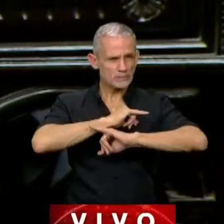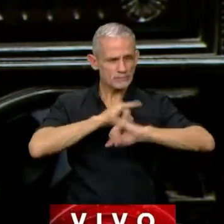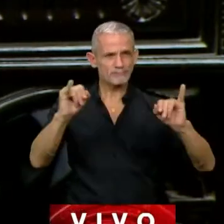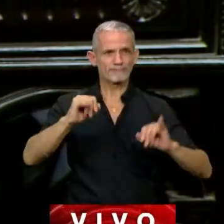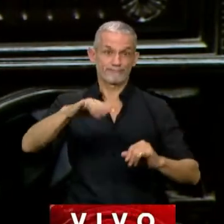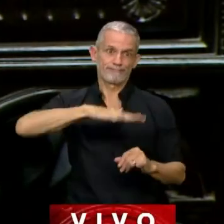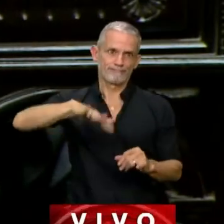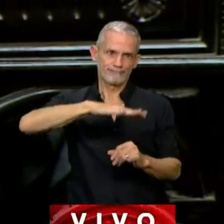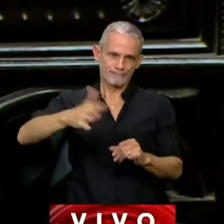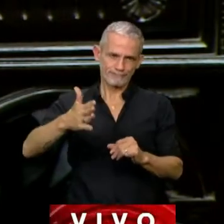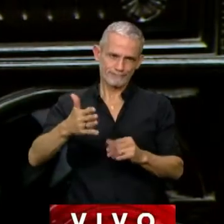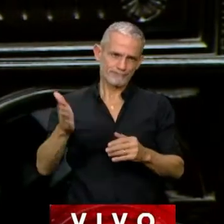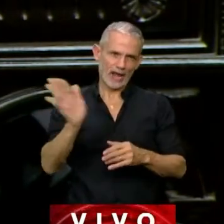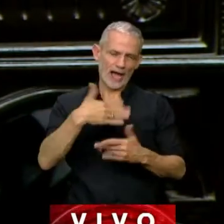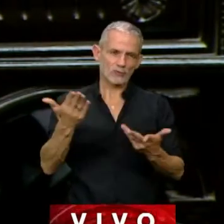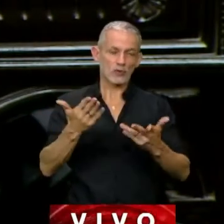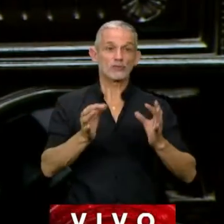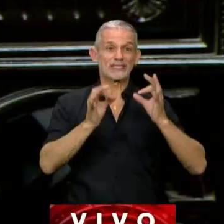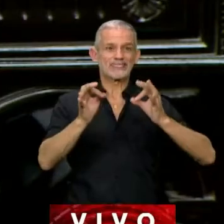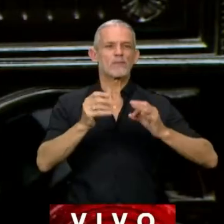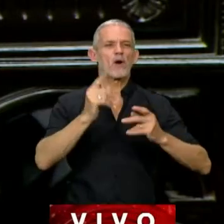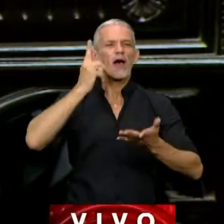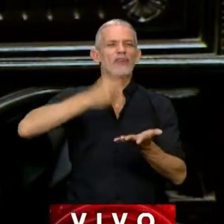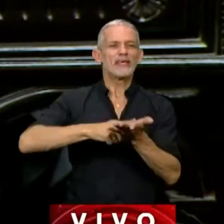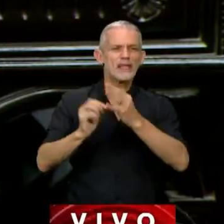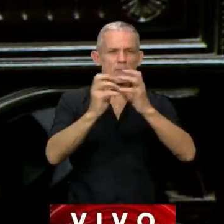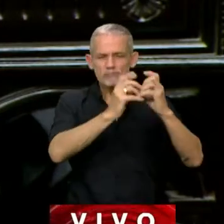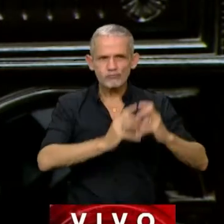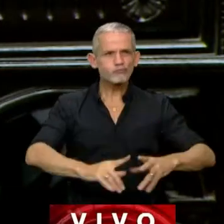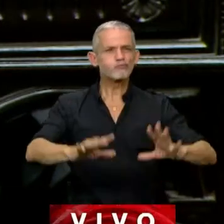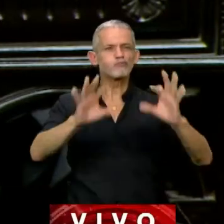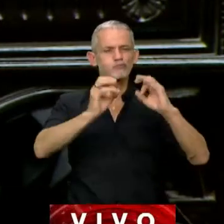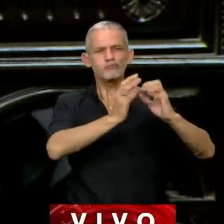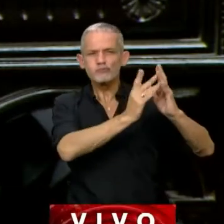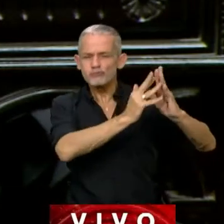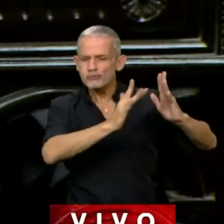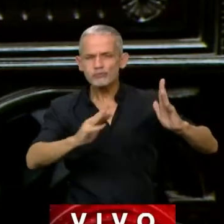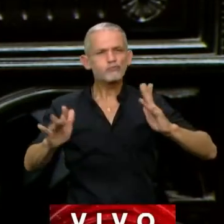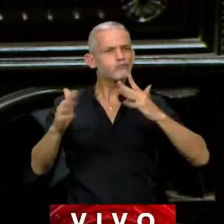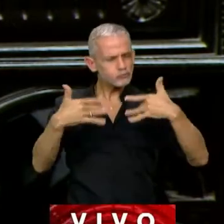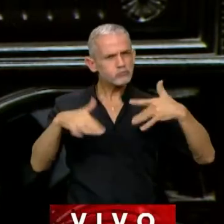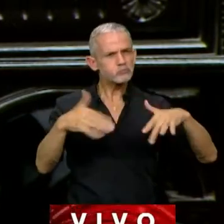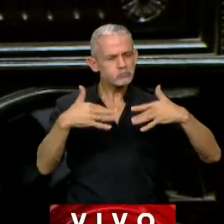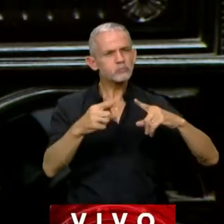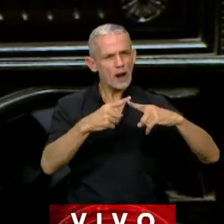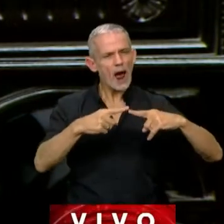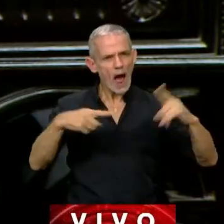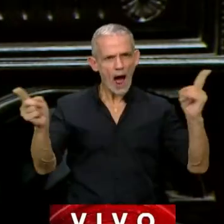recordar a esta altura que llegamos a ese dictamen después de un intenso y